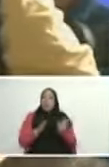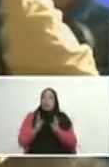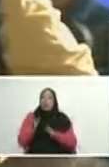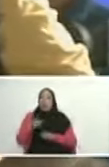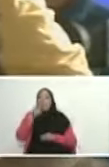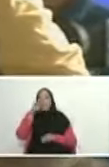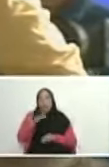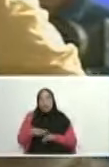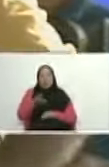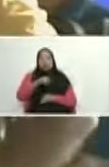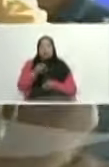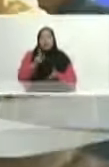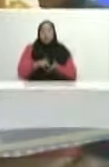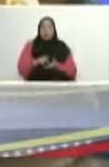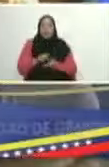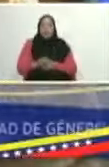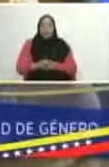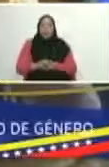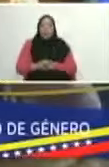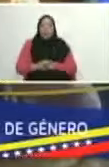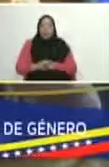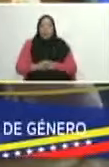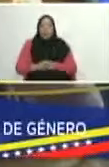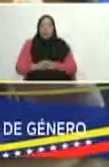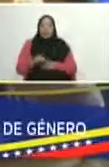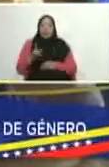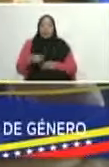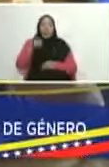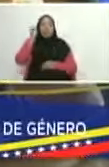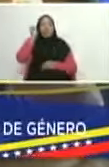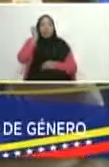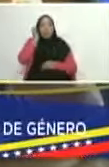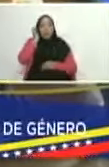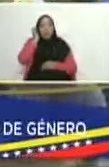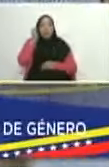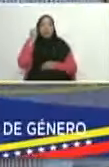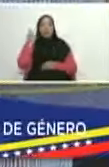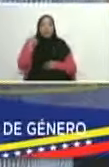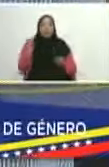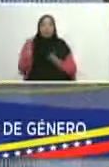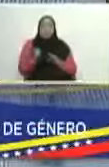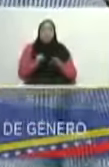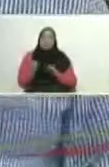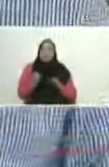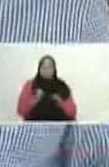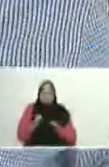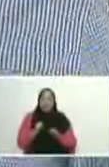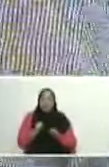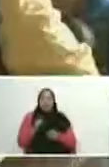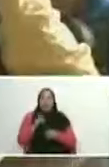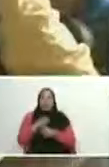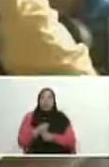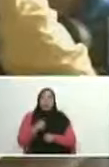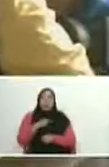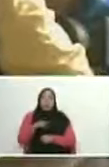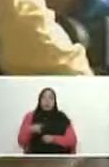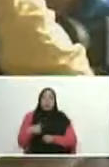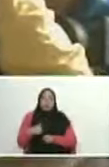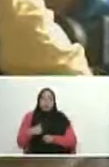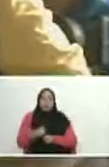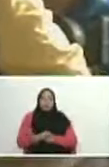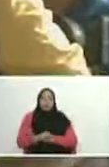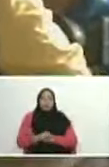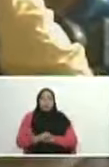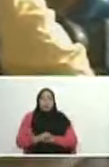popular, participativa y protagónica de las mujeres en el marco del gran movimiento Josefa Joaquina Sánchez es